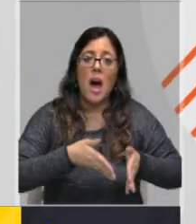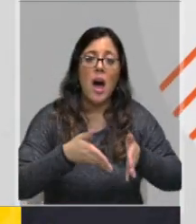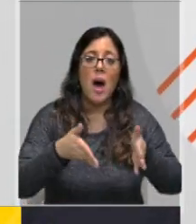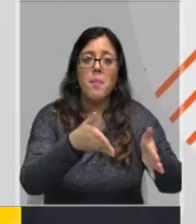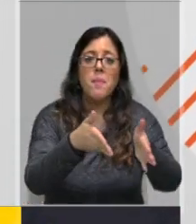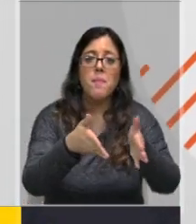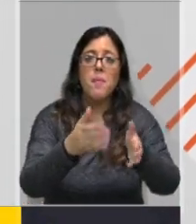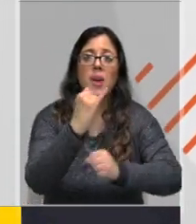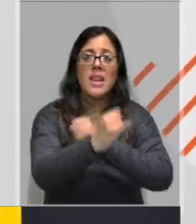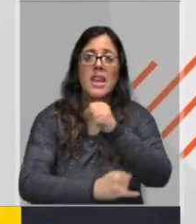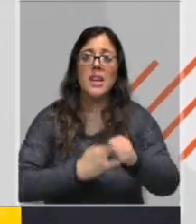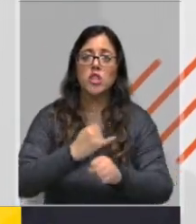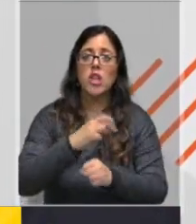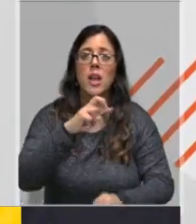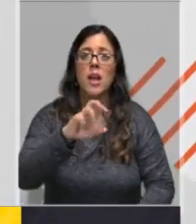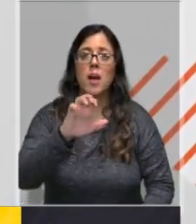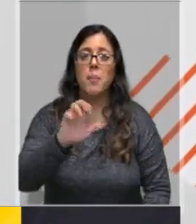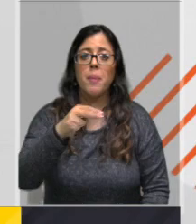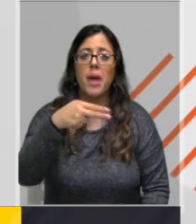ubicados a esta hora de la noche.